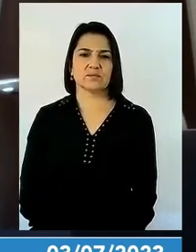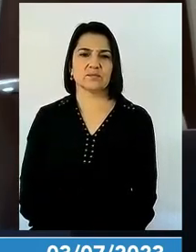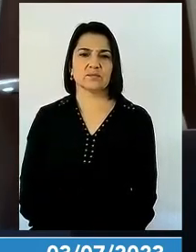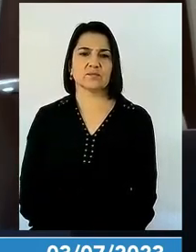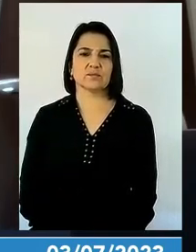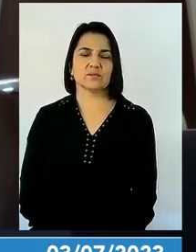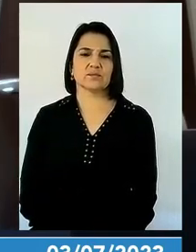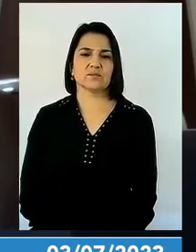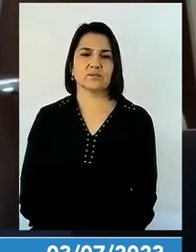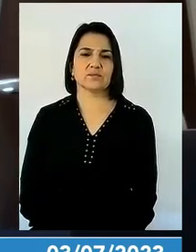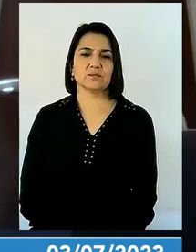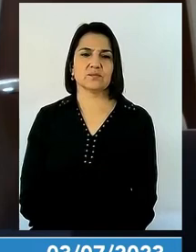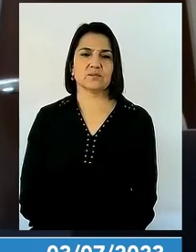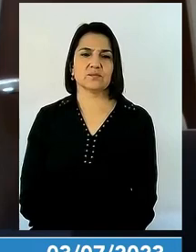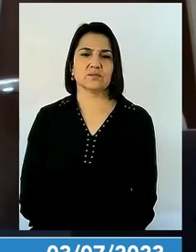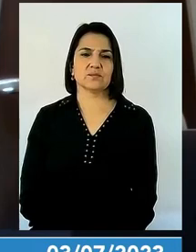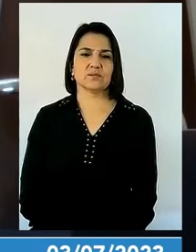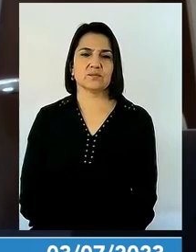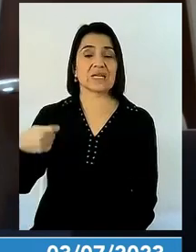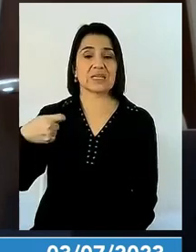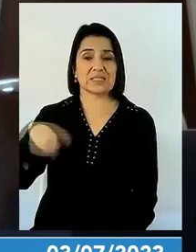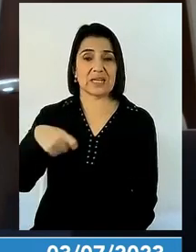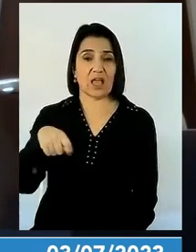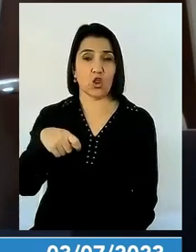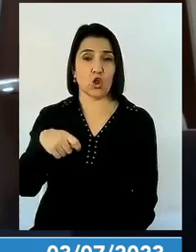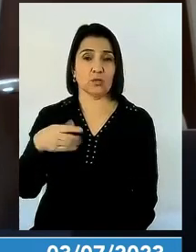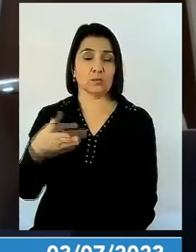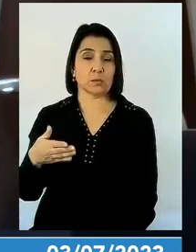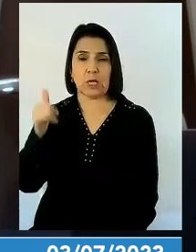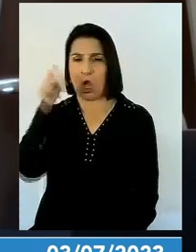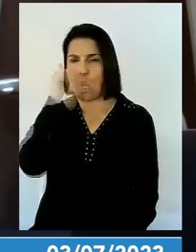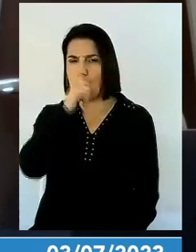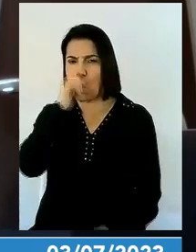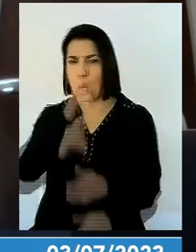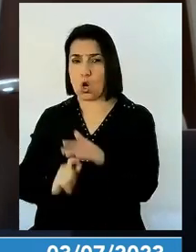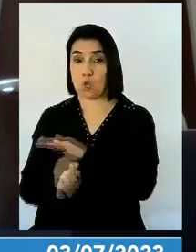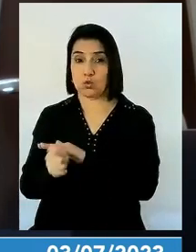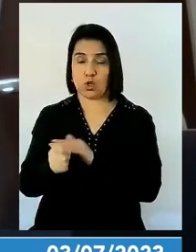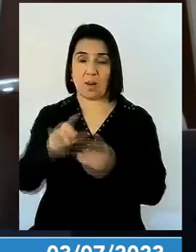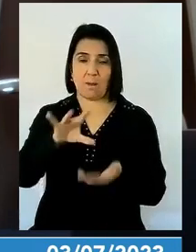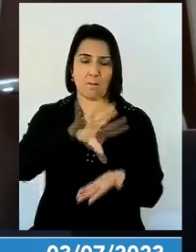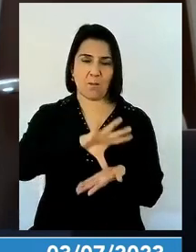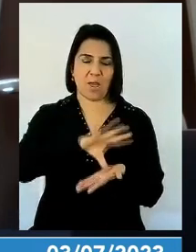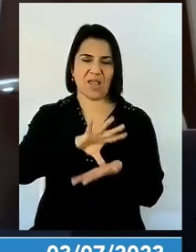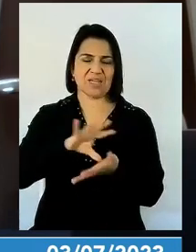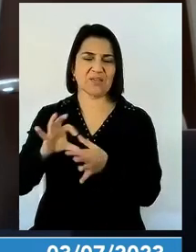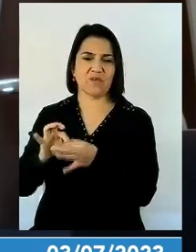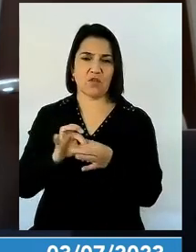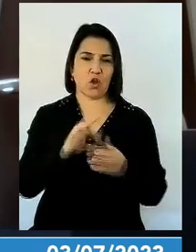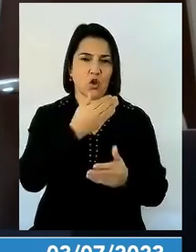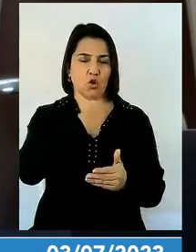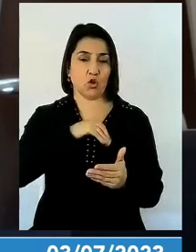la corrupción en el país. Respecto de ello, es que proponemos